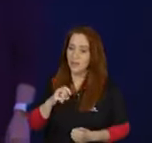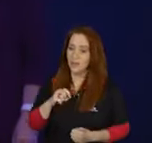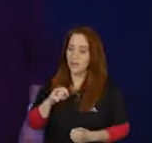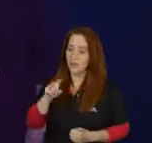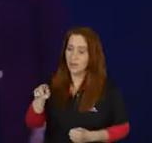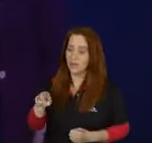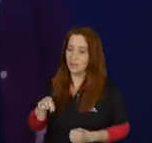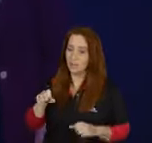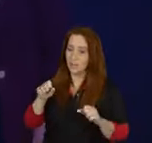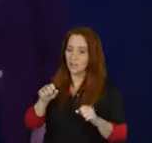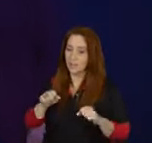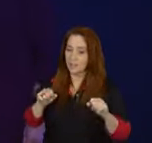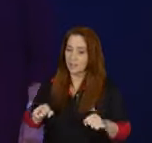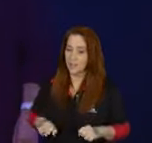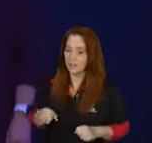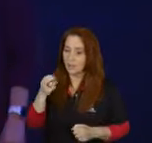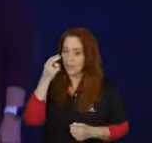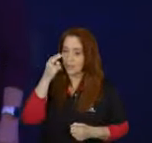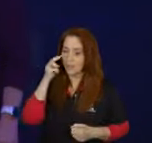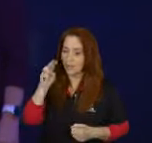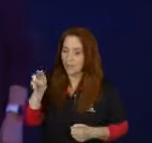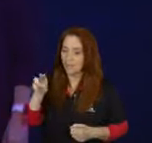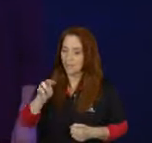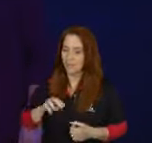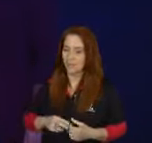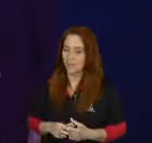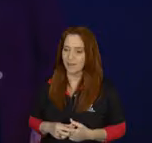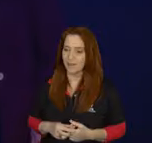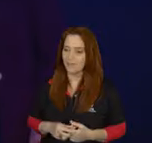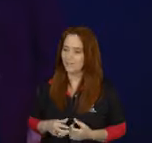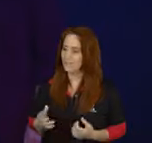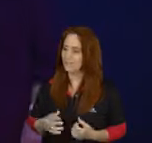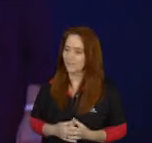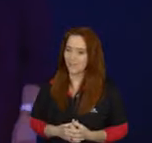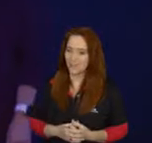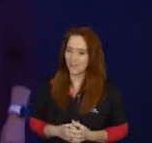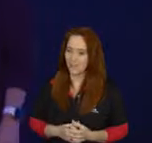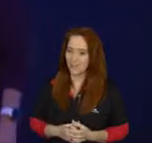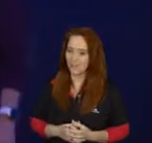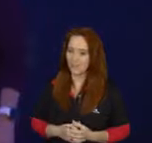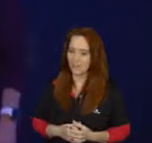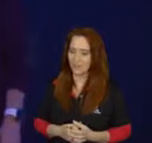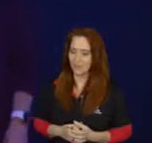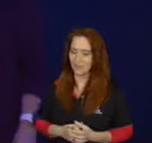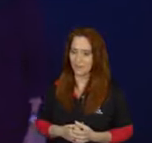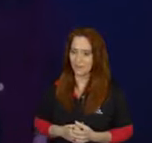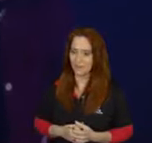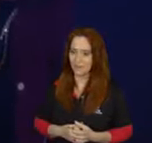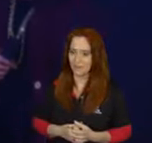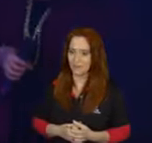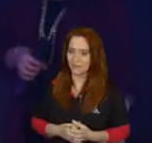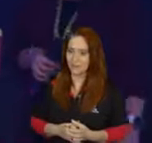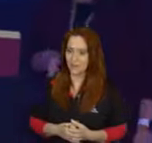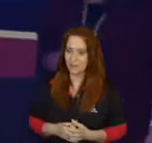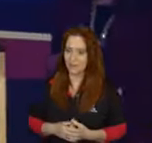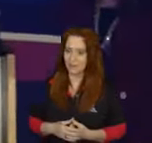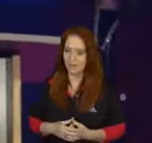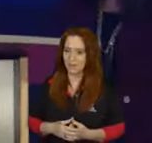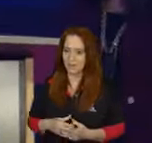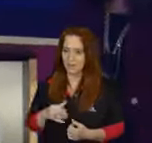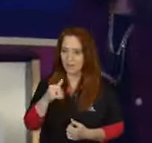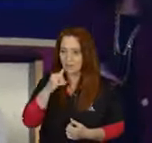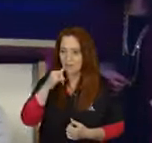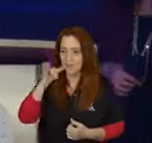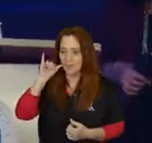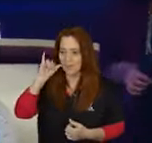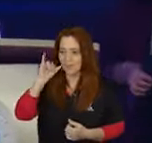Marisol no está. Pues no está. mañana lo quiero ver.